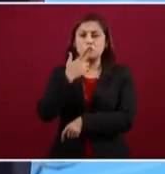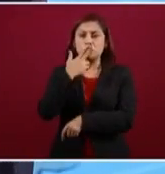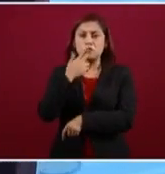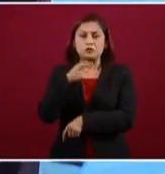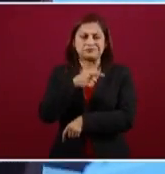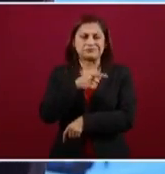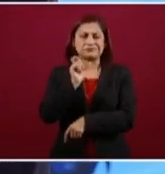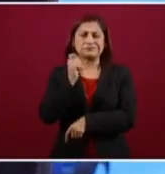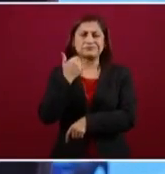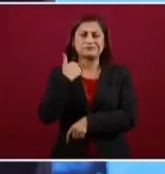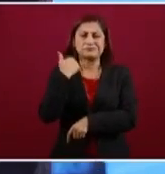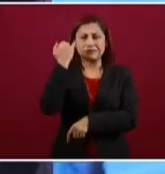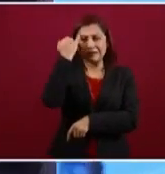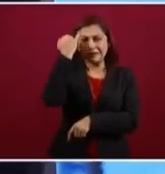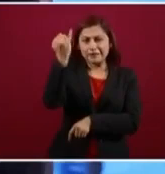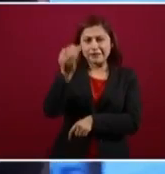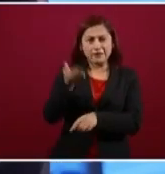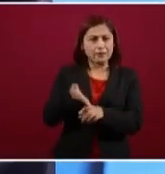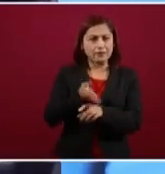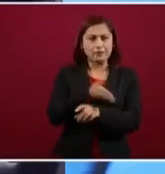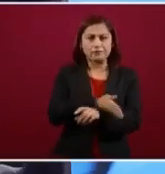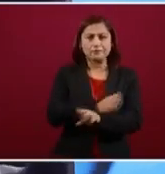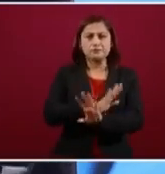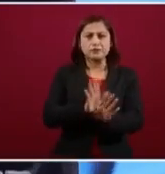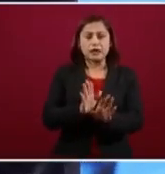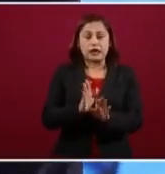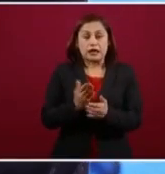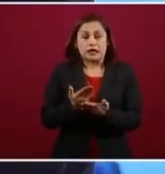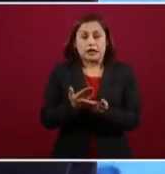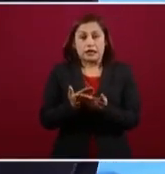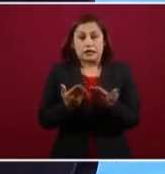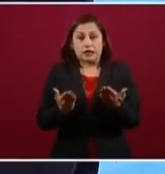nuestro es